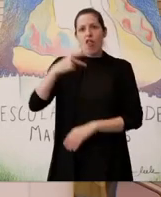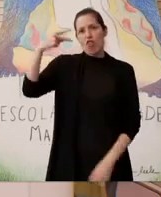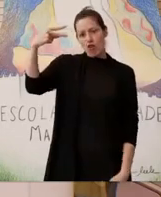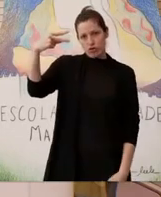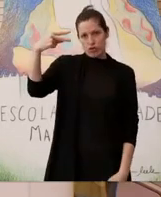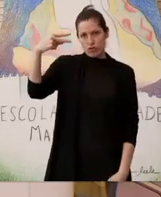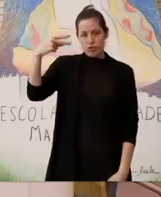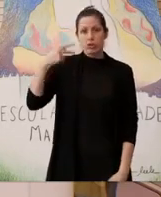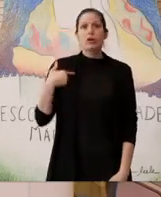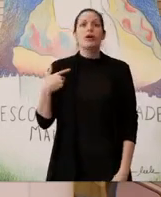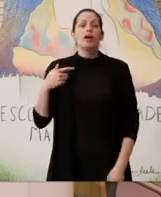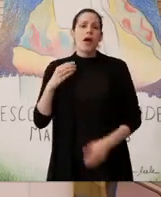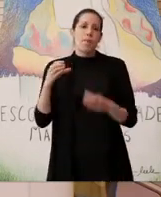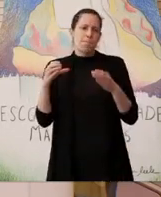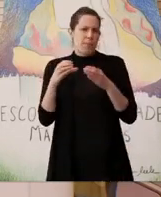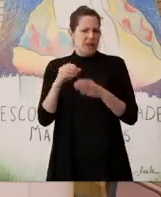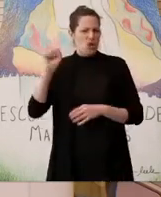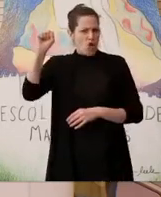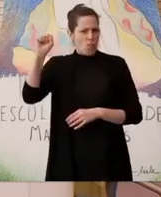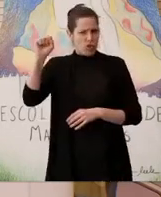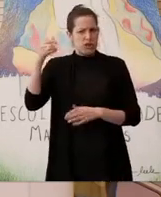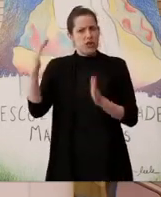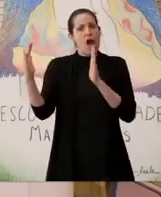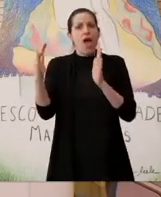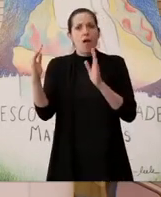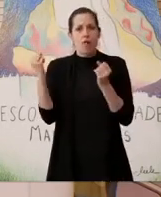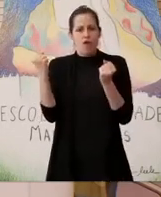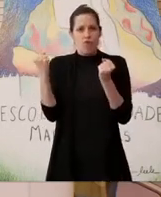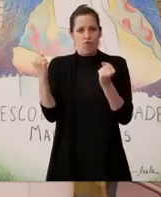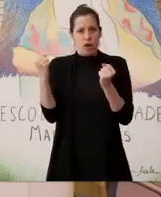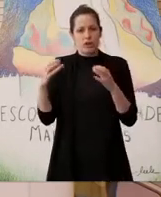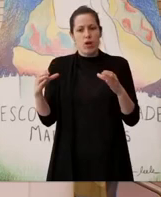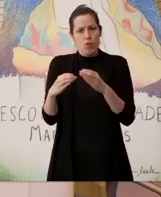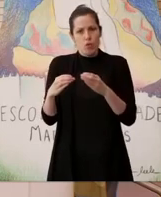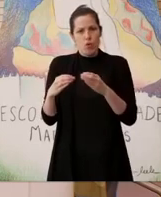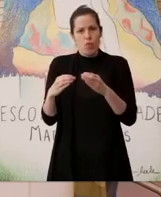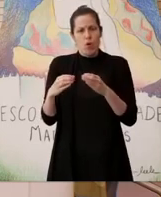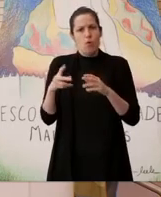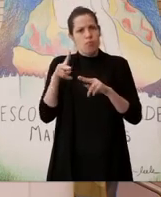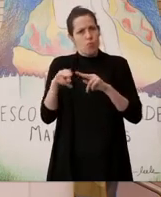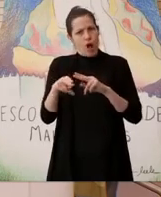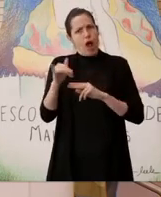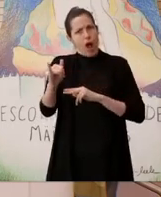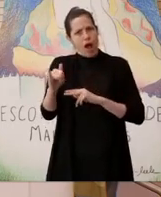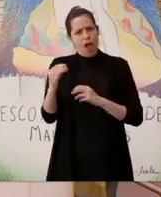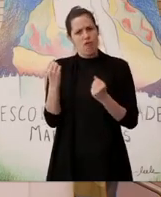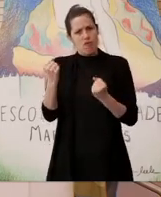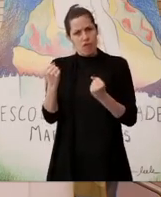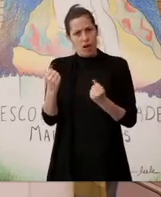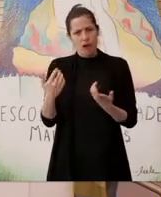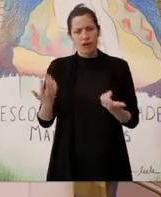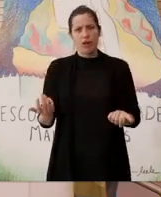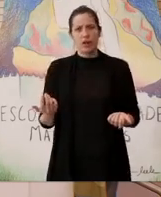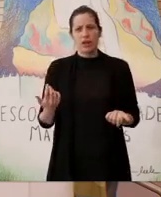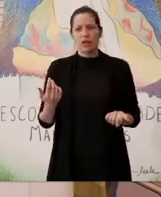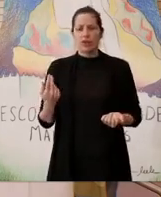el partido comunista que era muy fuerte En aquel momento tenía su agrupación en mudardo era muy fuerte pero que había estado sentado